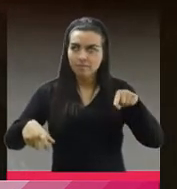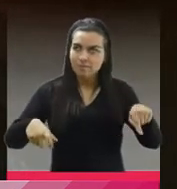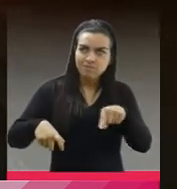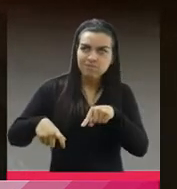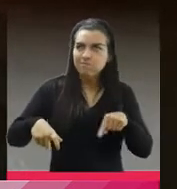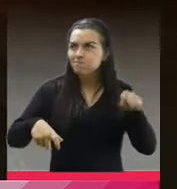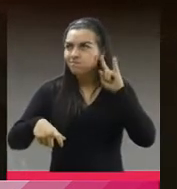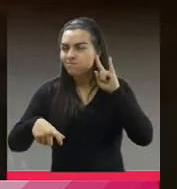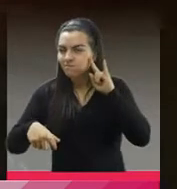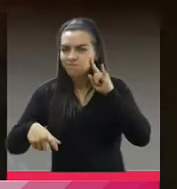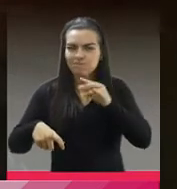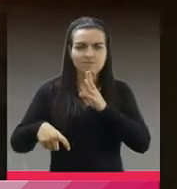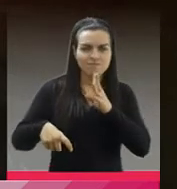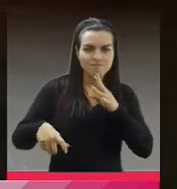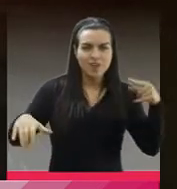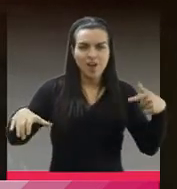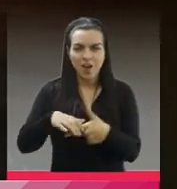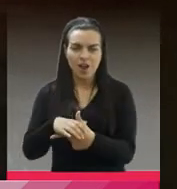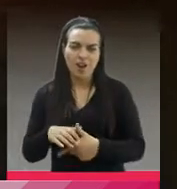gol.